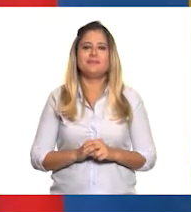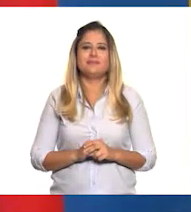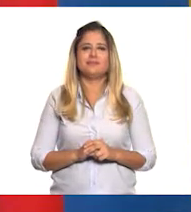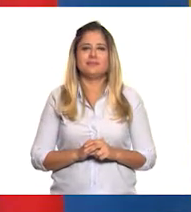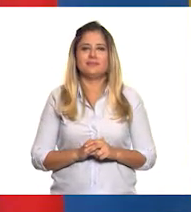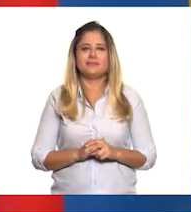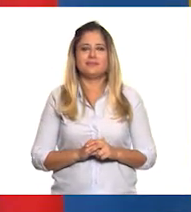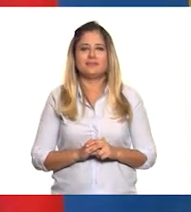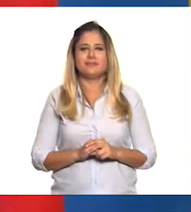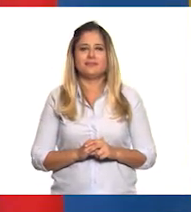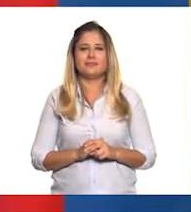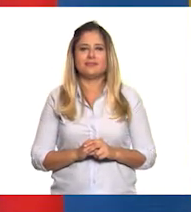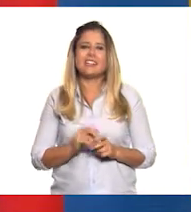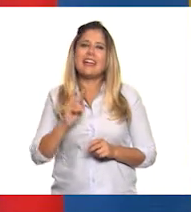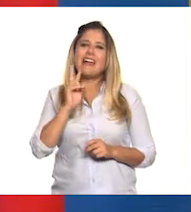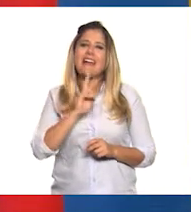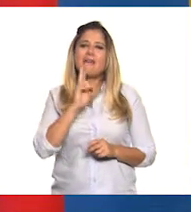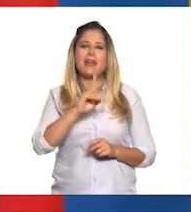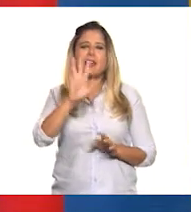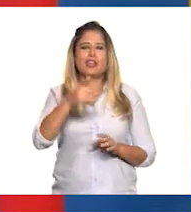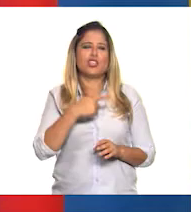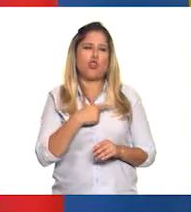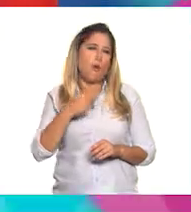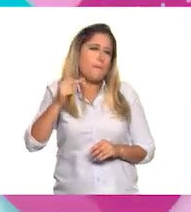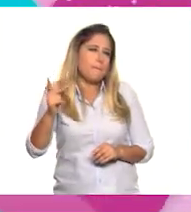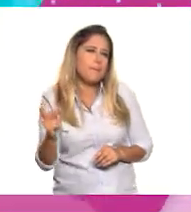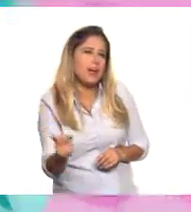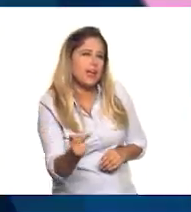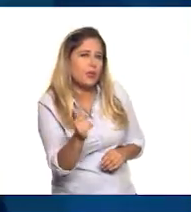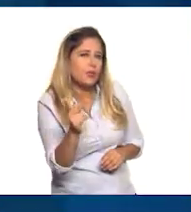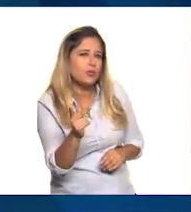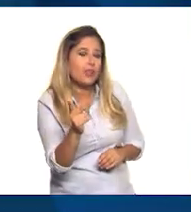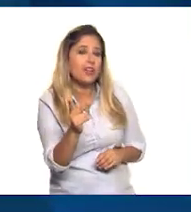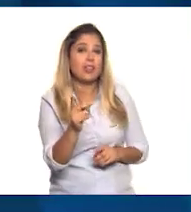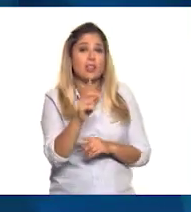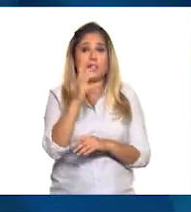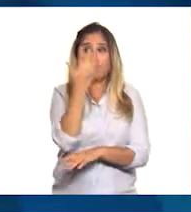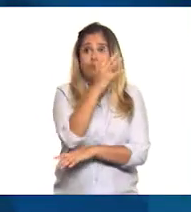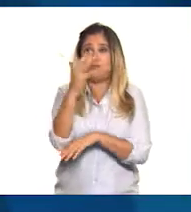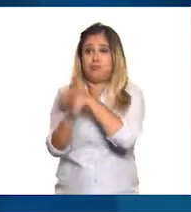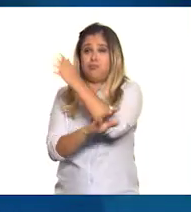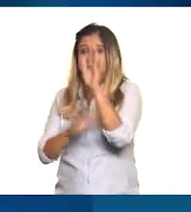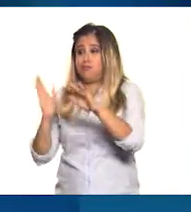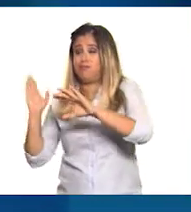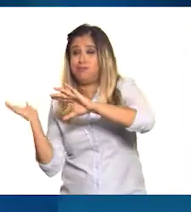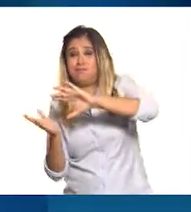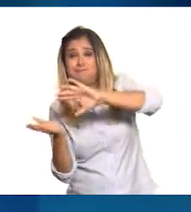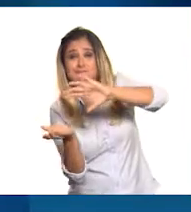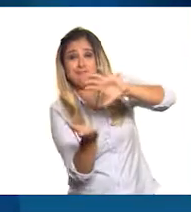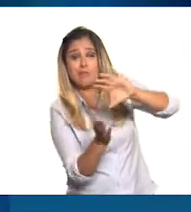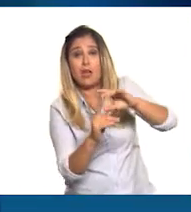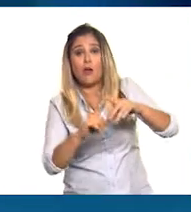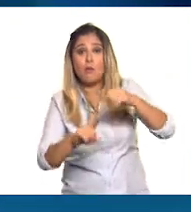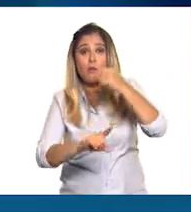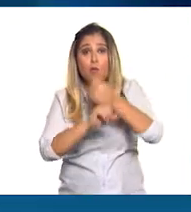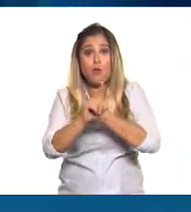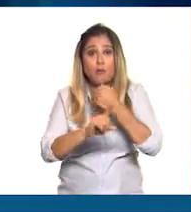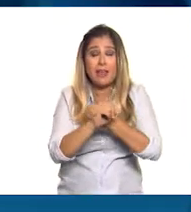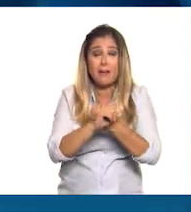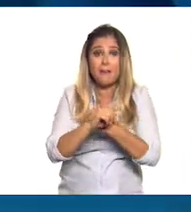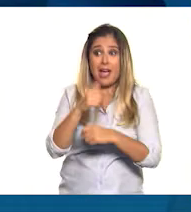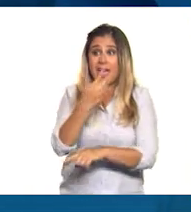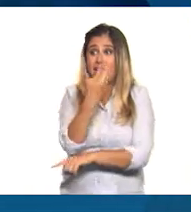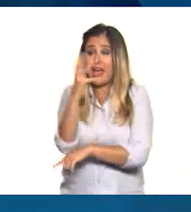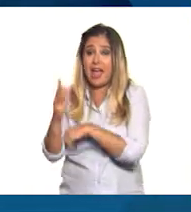maestro. A ver. Yo preguntaría algo así como, ¿la deforestación de las zonas verdes es un problema que afecta el medio